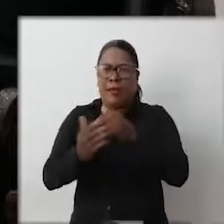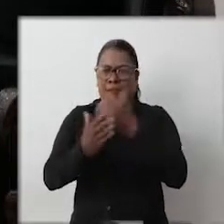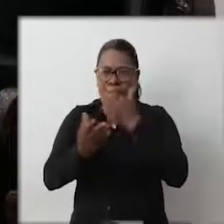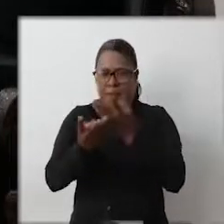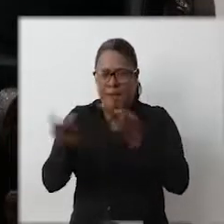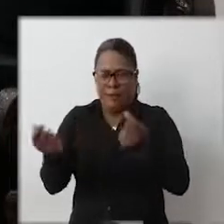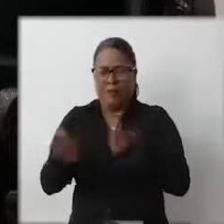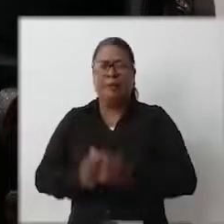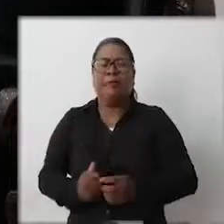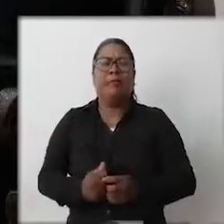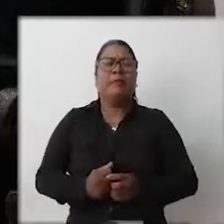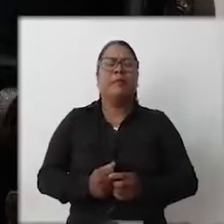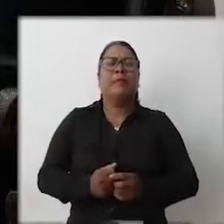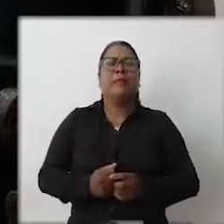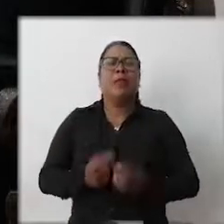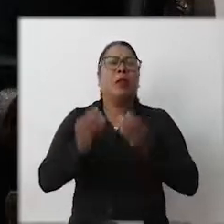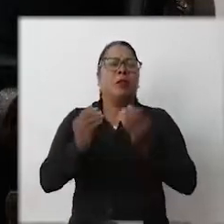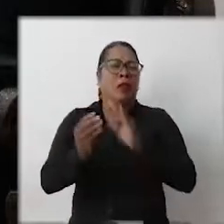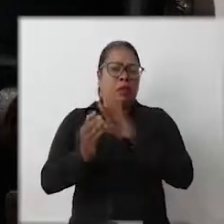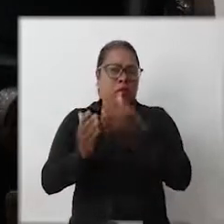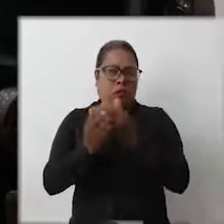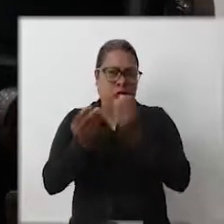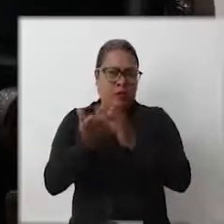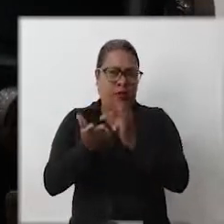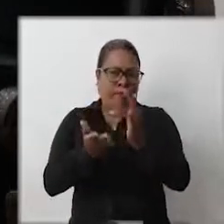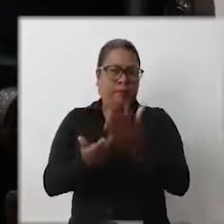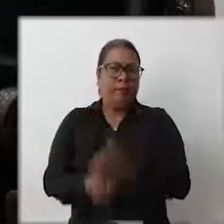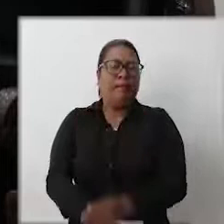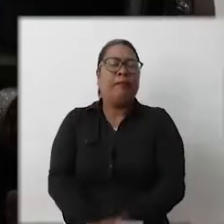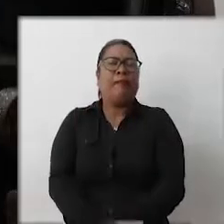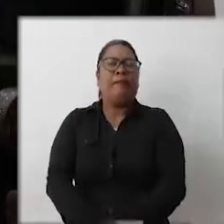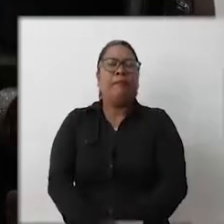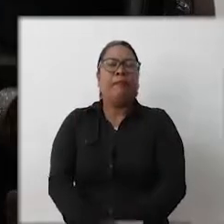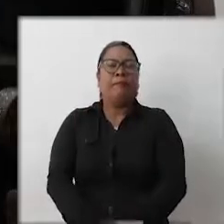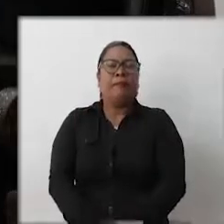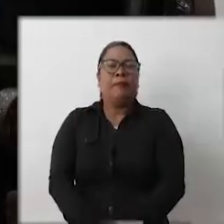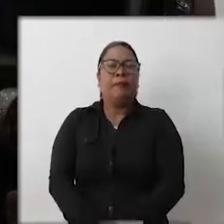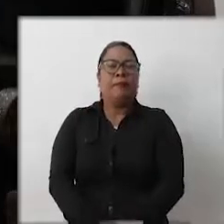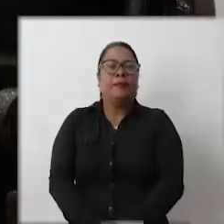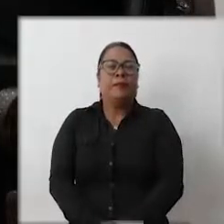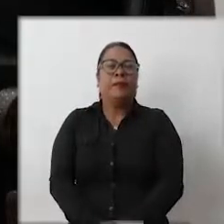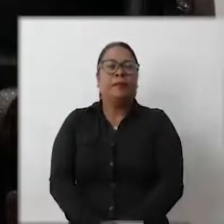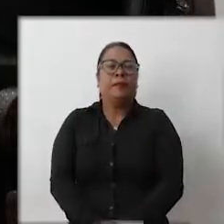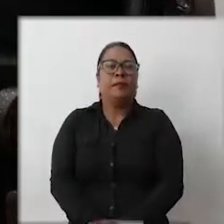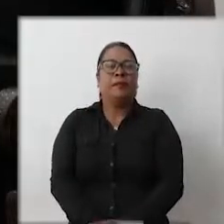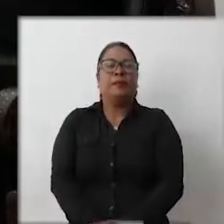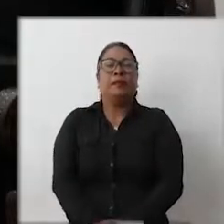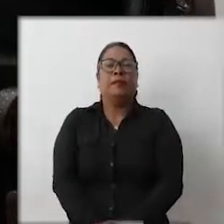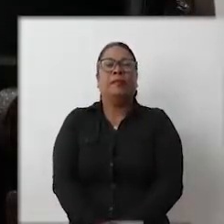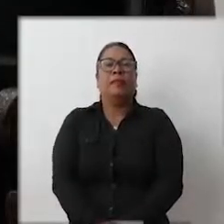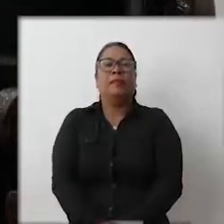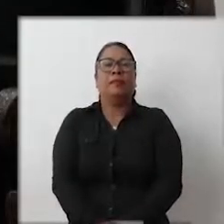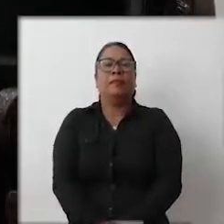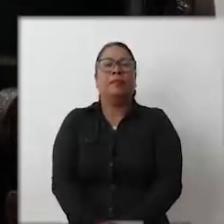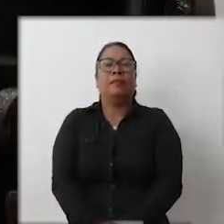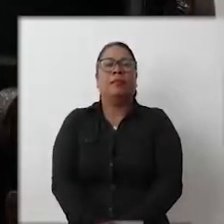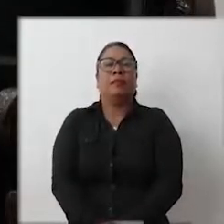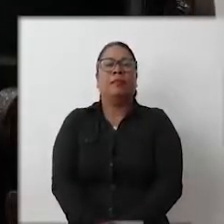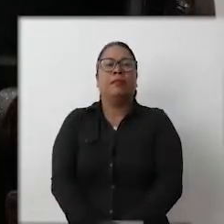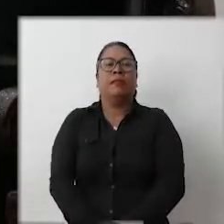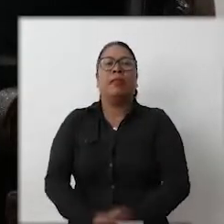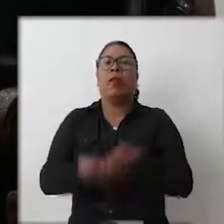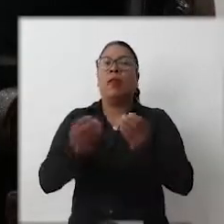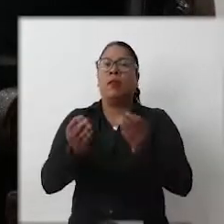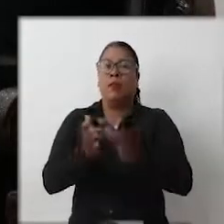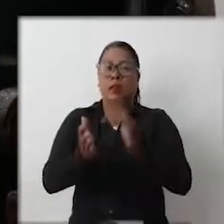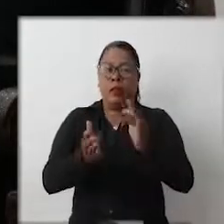y de policía donde los titulares solicitaron licencia para competir, y se les ha acompañado en su